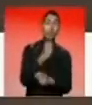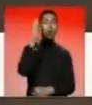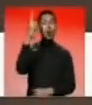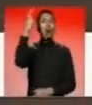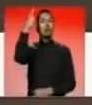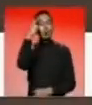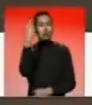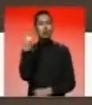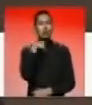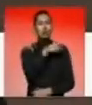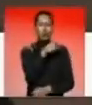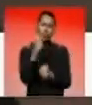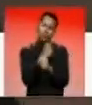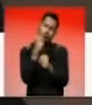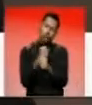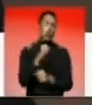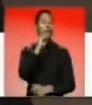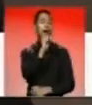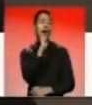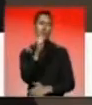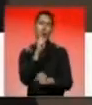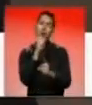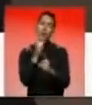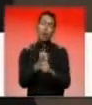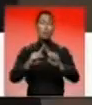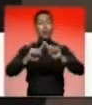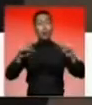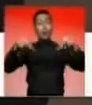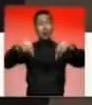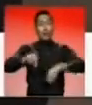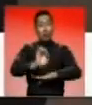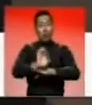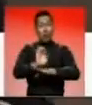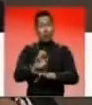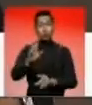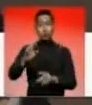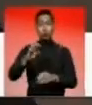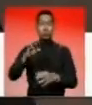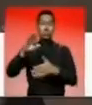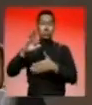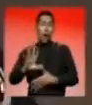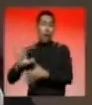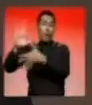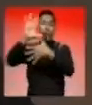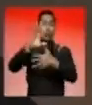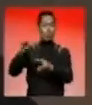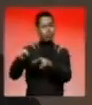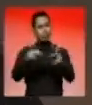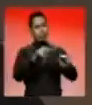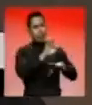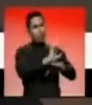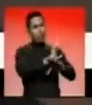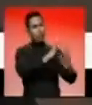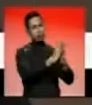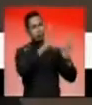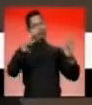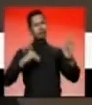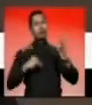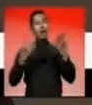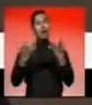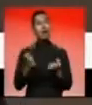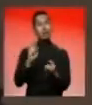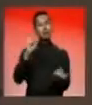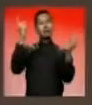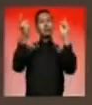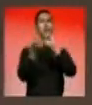lo que aún nos falta por hacer, Ecuador se ha convertido en un referente regional de lo que debe ser una transformación integral de la